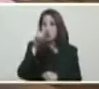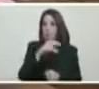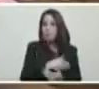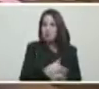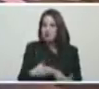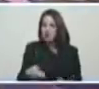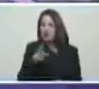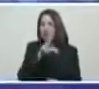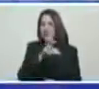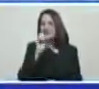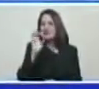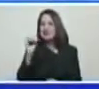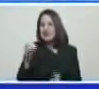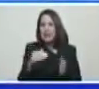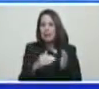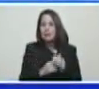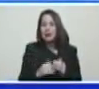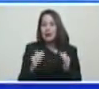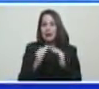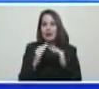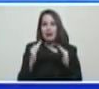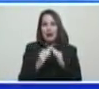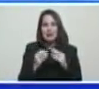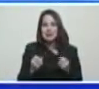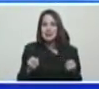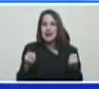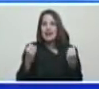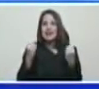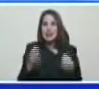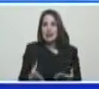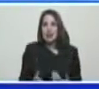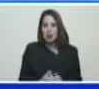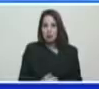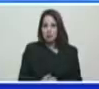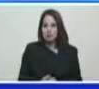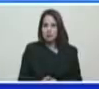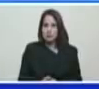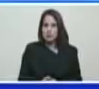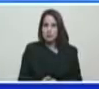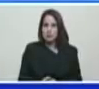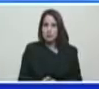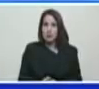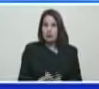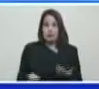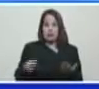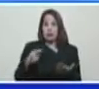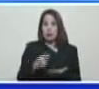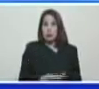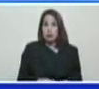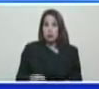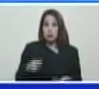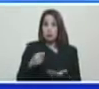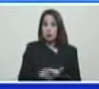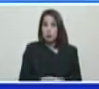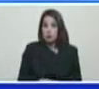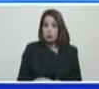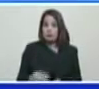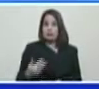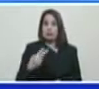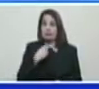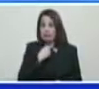300000 viviendas con guerra económica financiera persecución